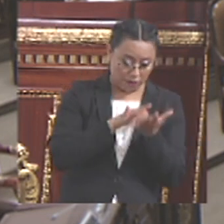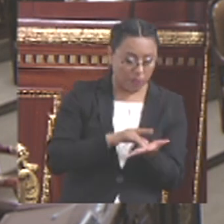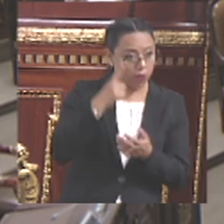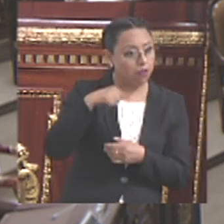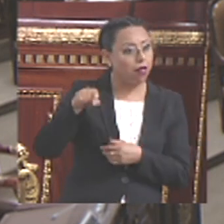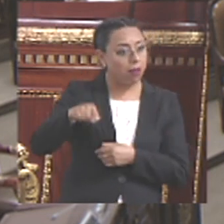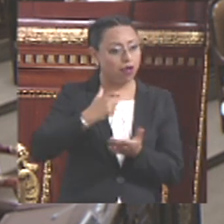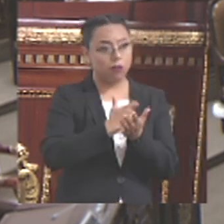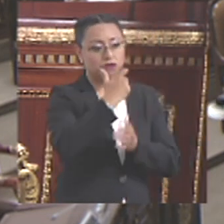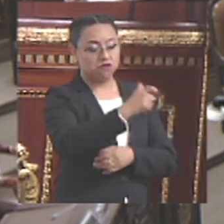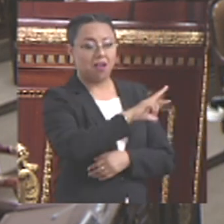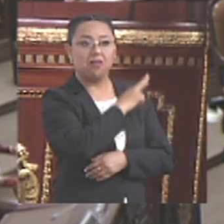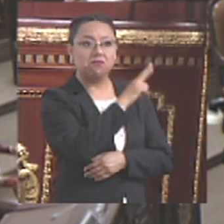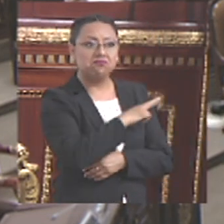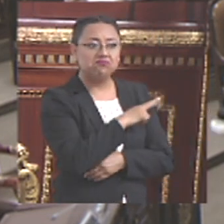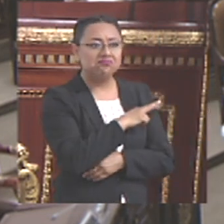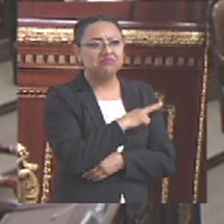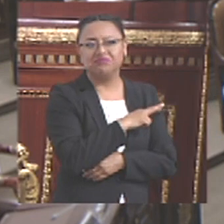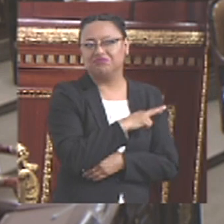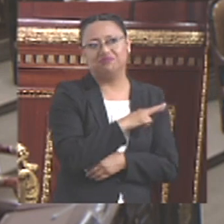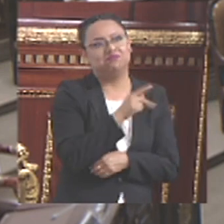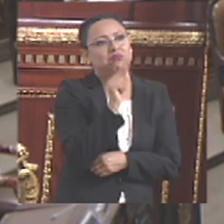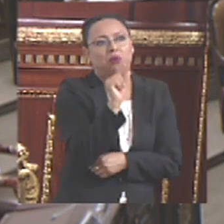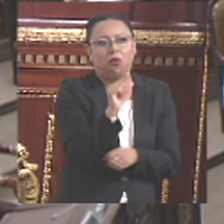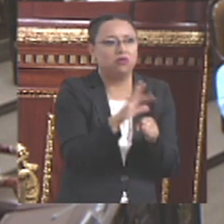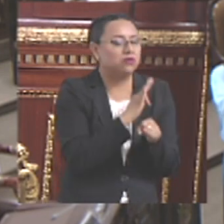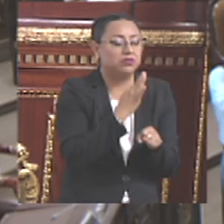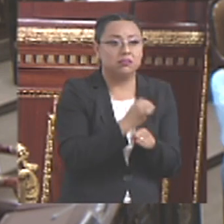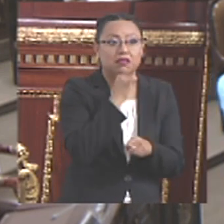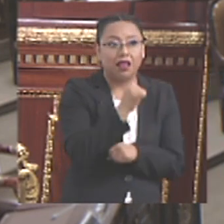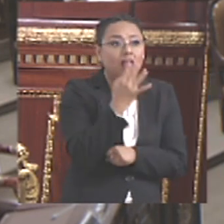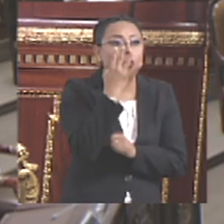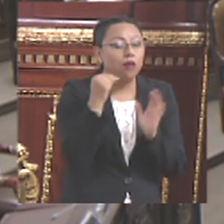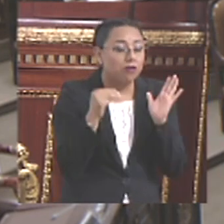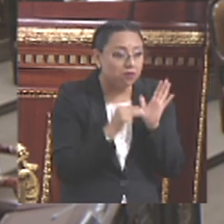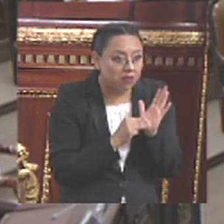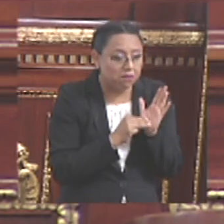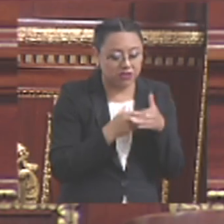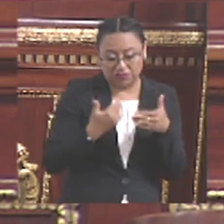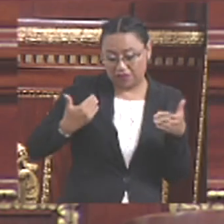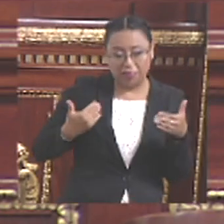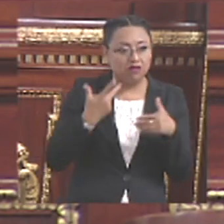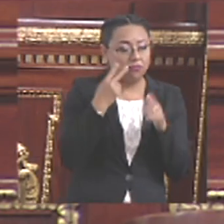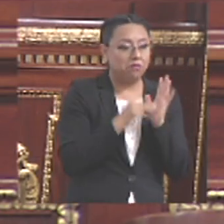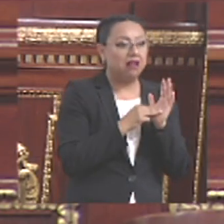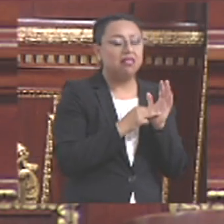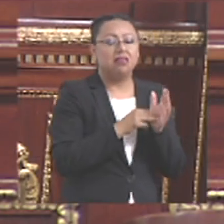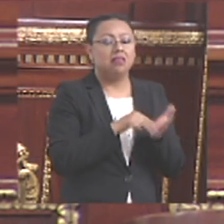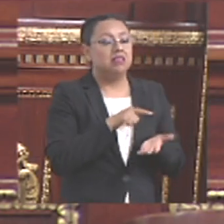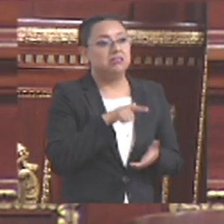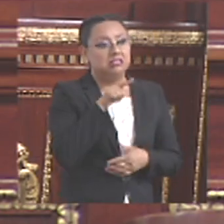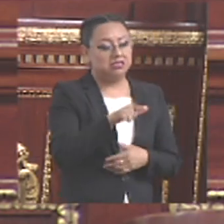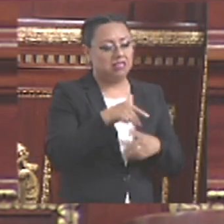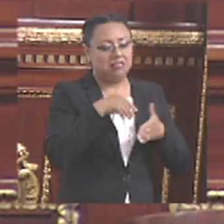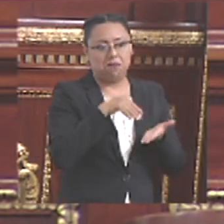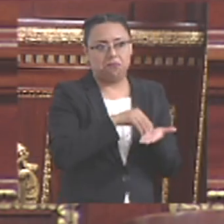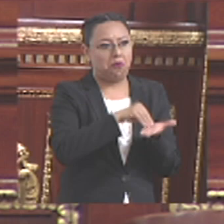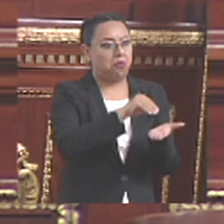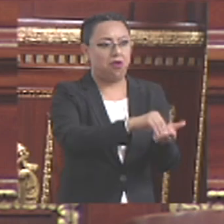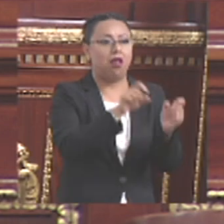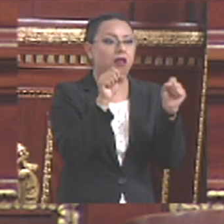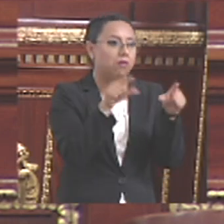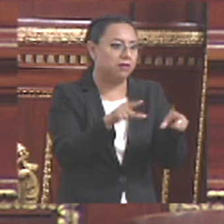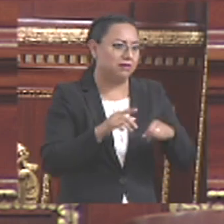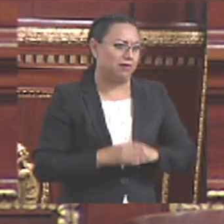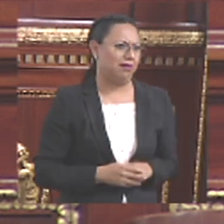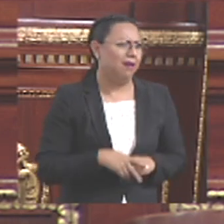insuficientes. Son 4,000 pesos que no se han actualizado desde el 2017. Y ahora se pretende que